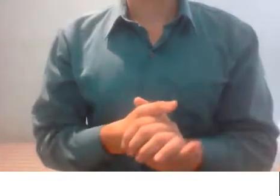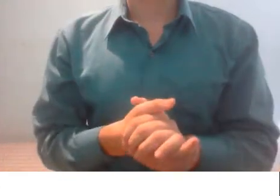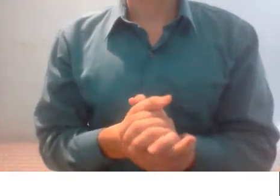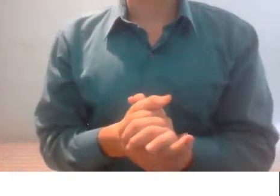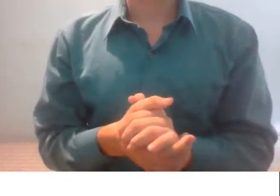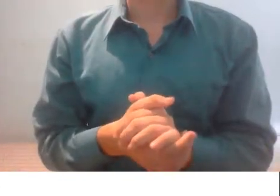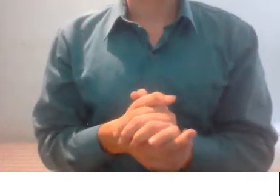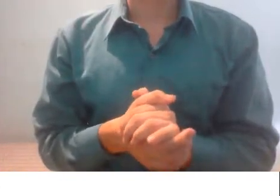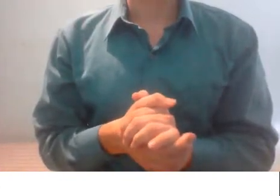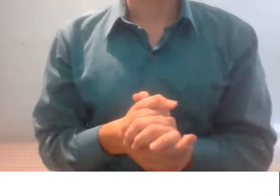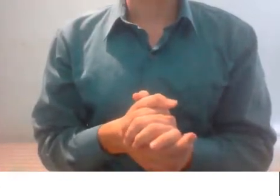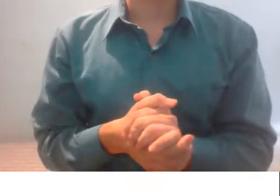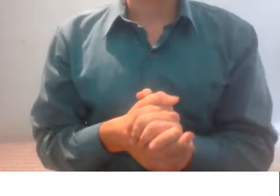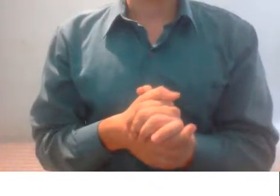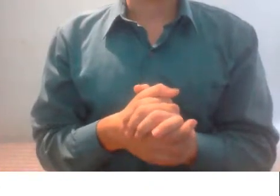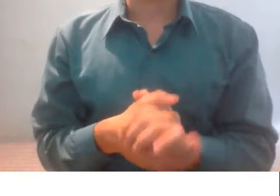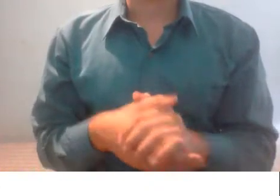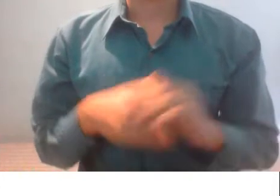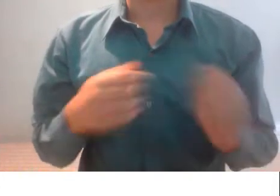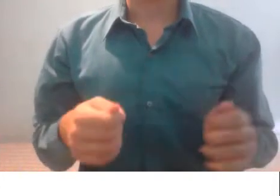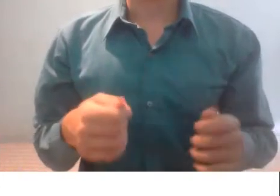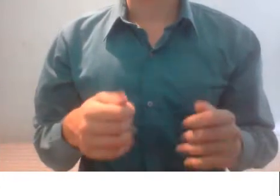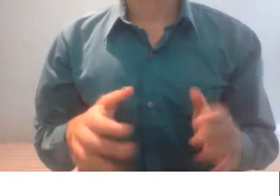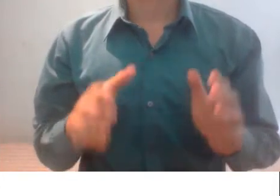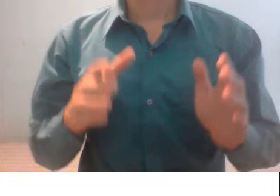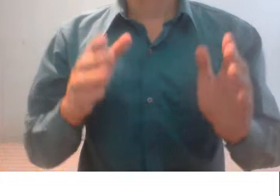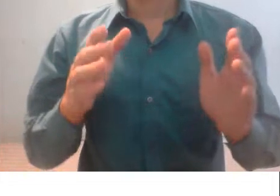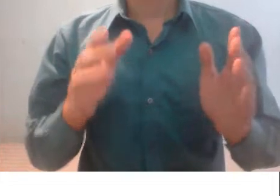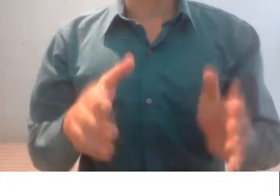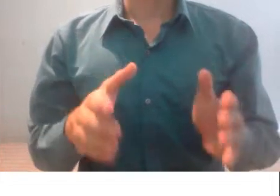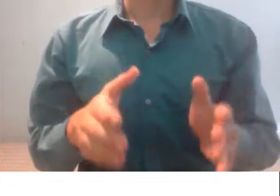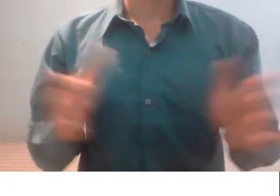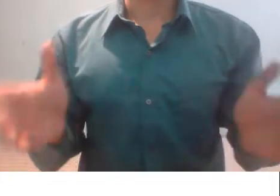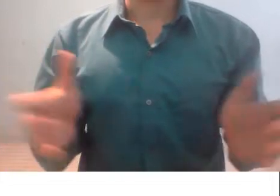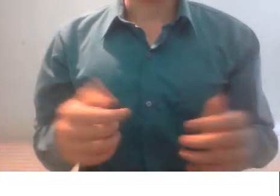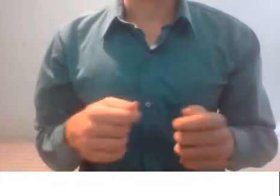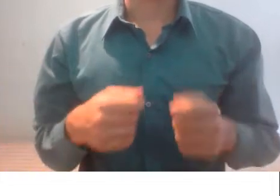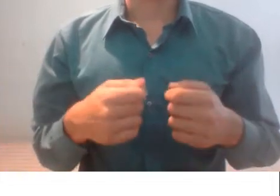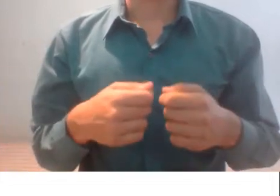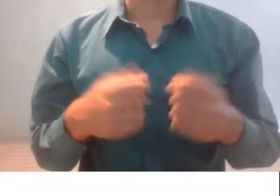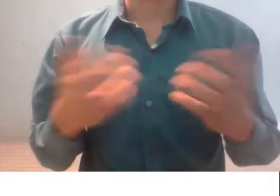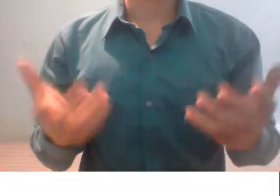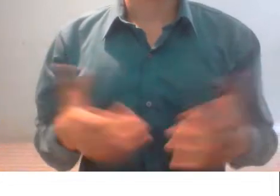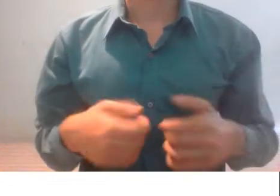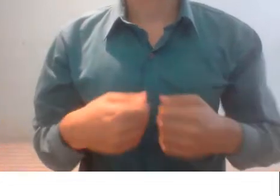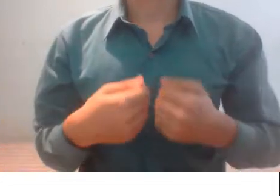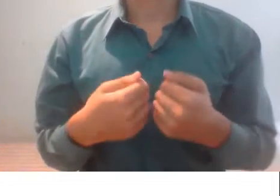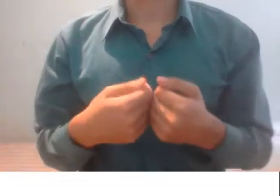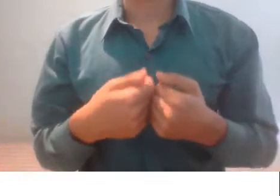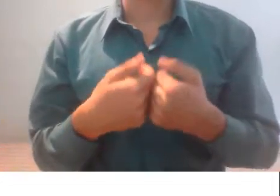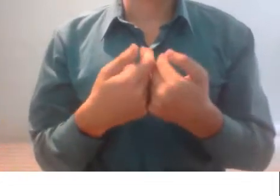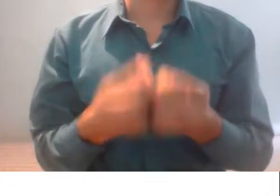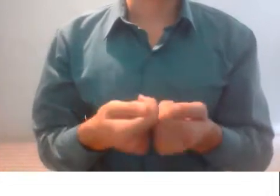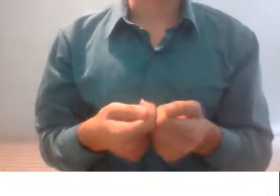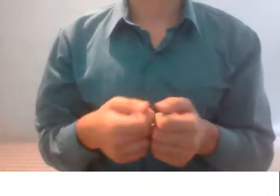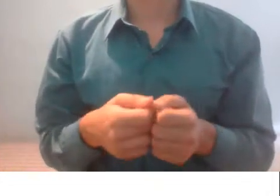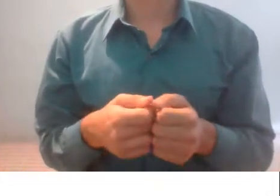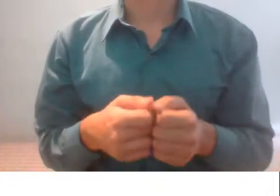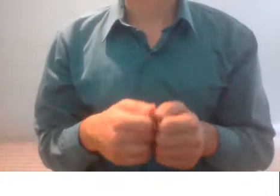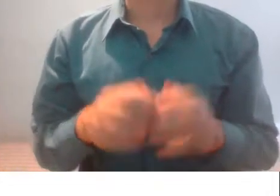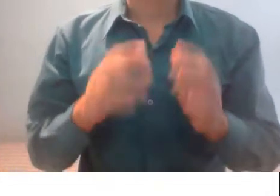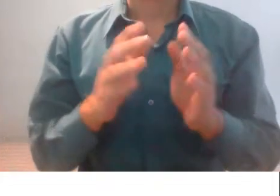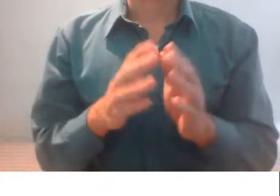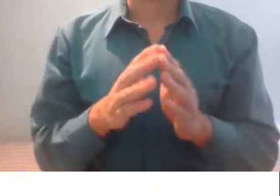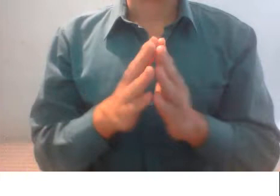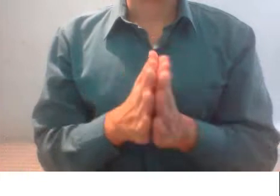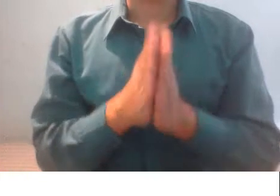se menciona además en esta nota, o lo que se destaca, es que esto iba a pasar, ya era prácticamente un hecho inevitable, un